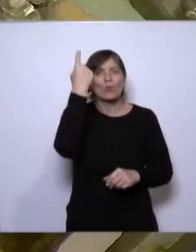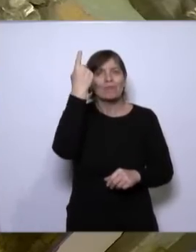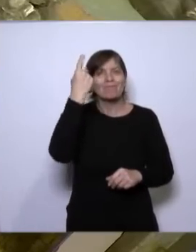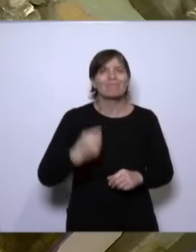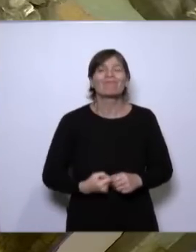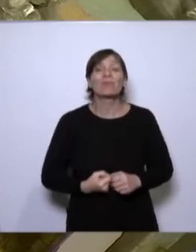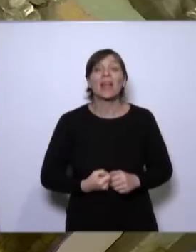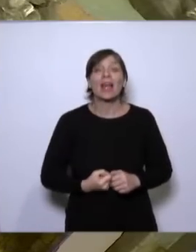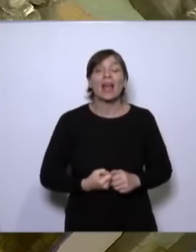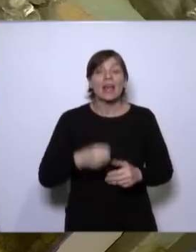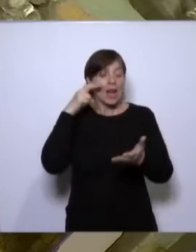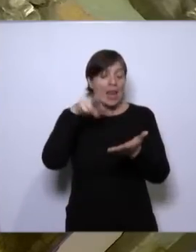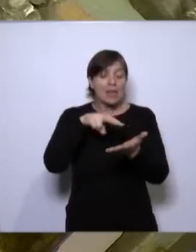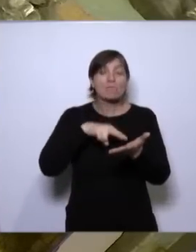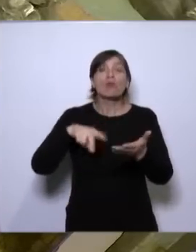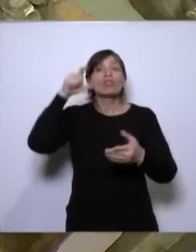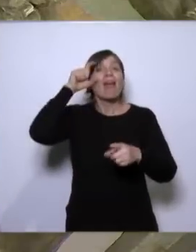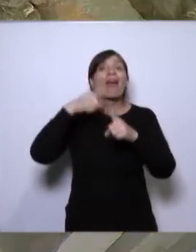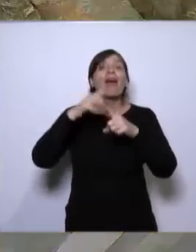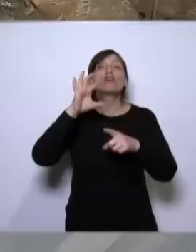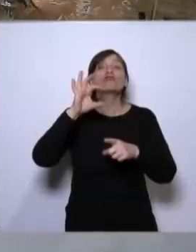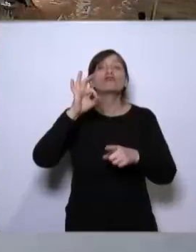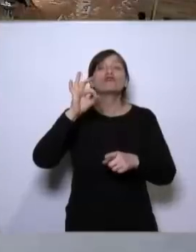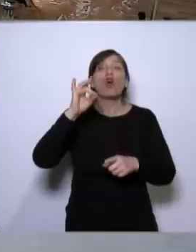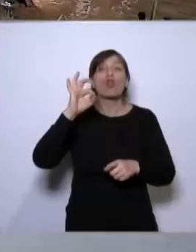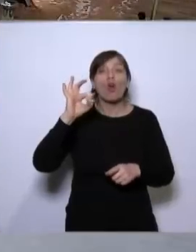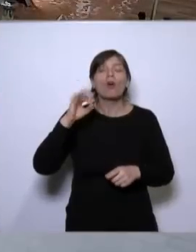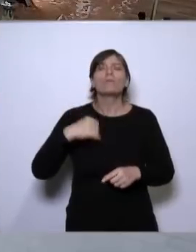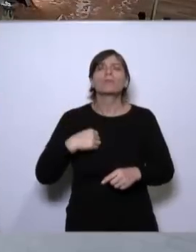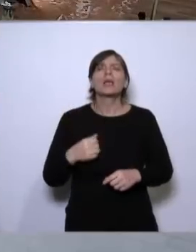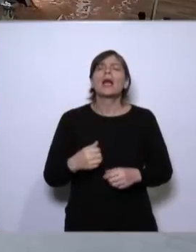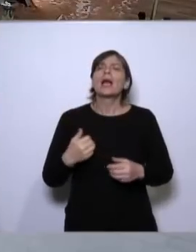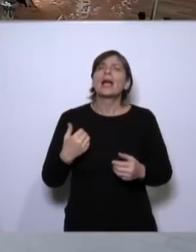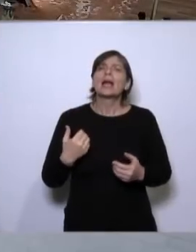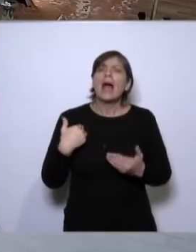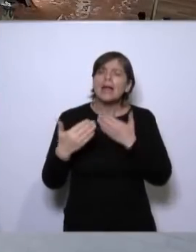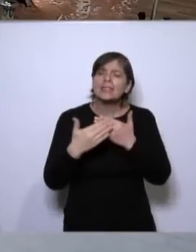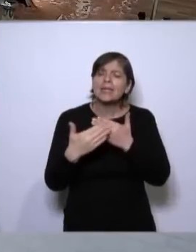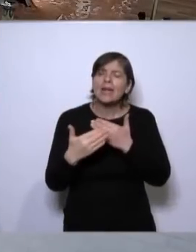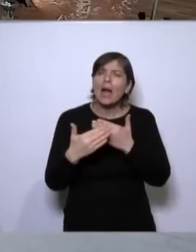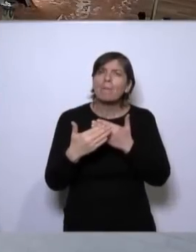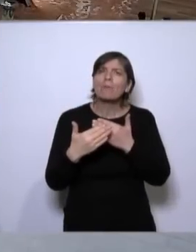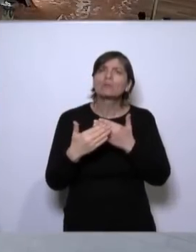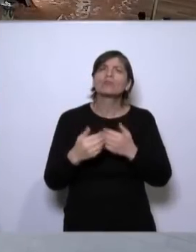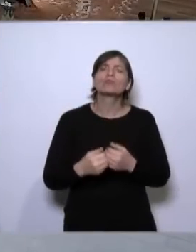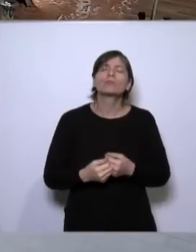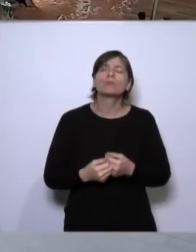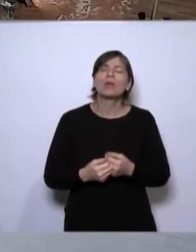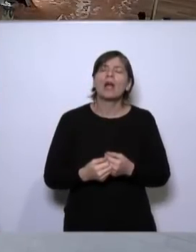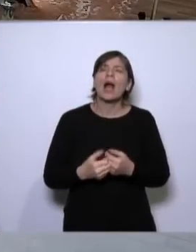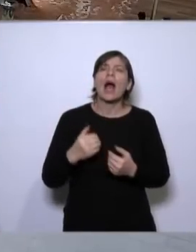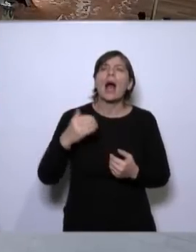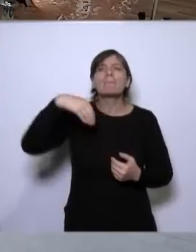El libro del Éxodo que hemos leído, anunciado, nos permitió acercarnos